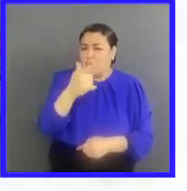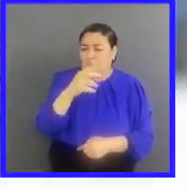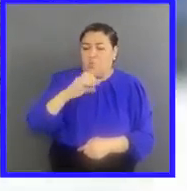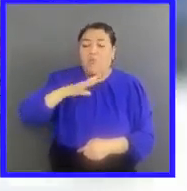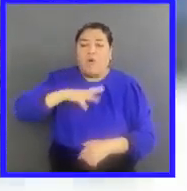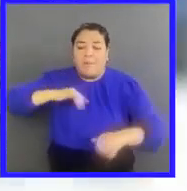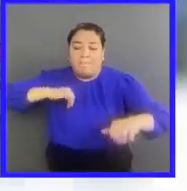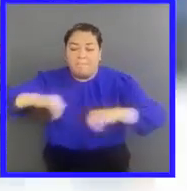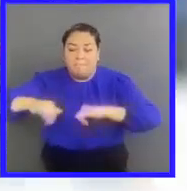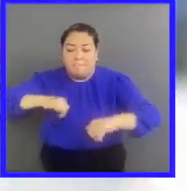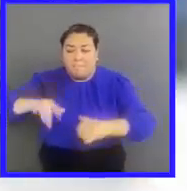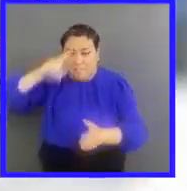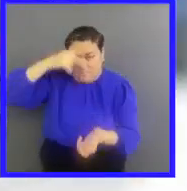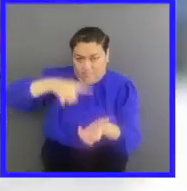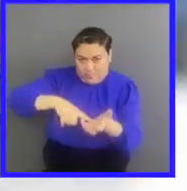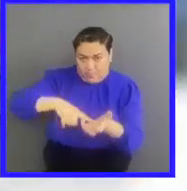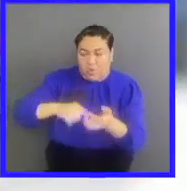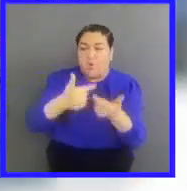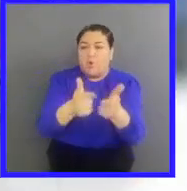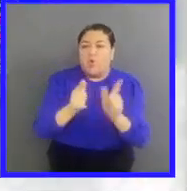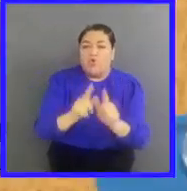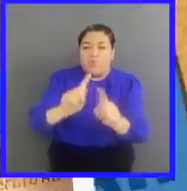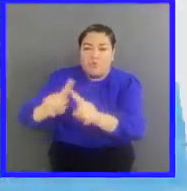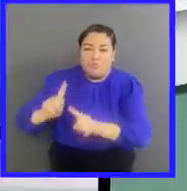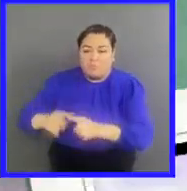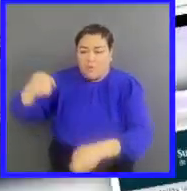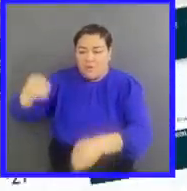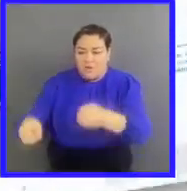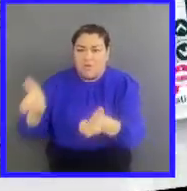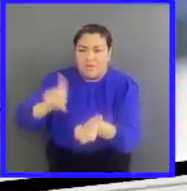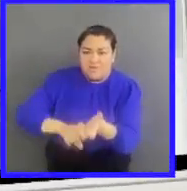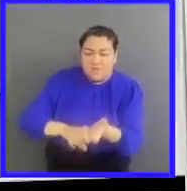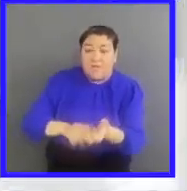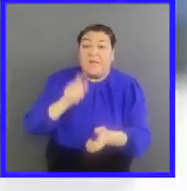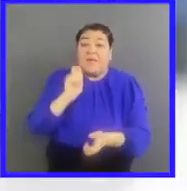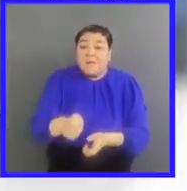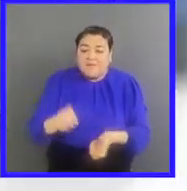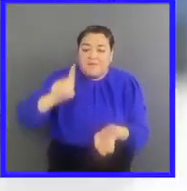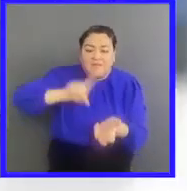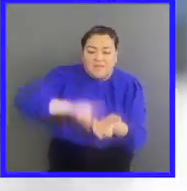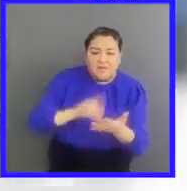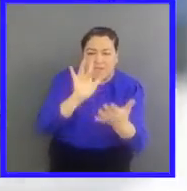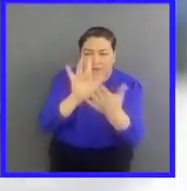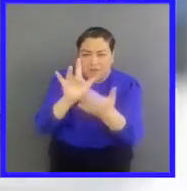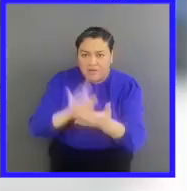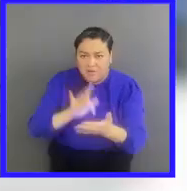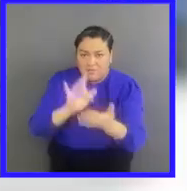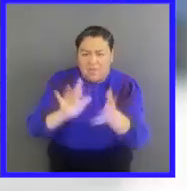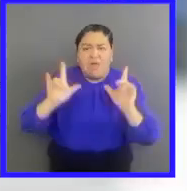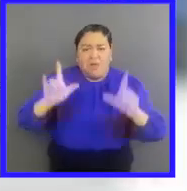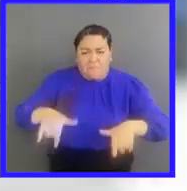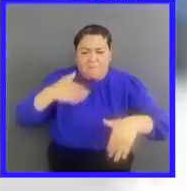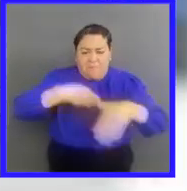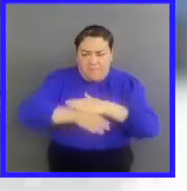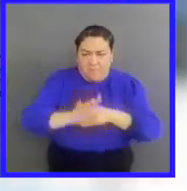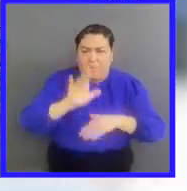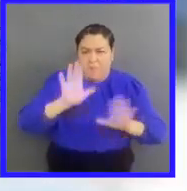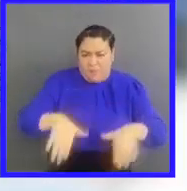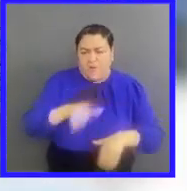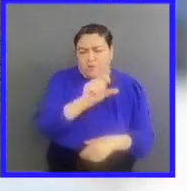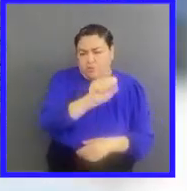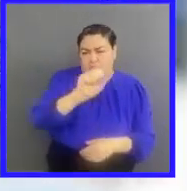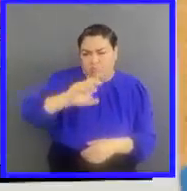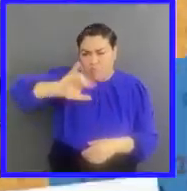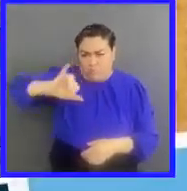México pluricultural. Se trata de una herramienta interactiva que ya está disponible en la página de Internet de la Suprema Corte y que